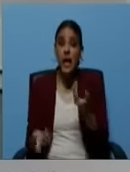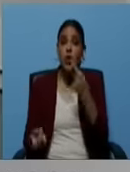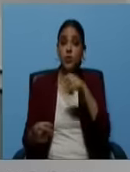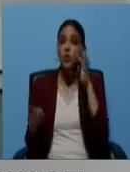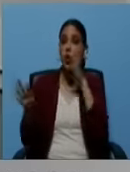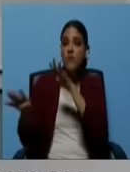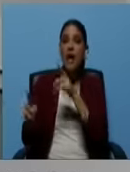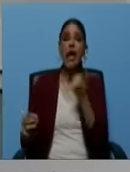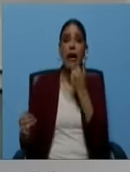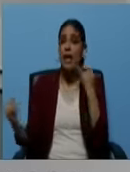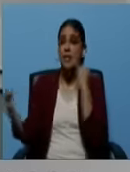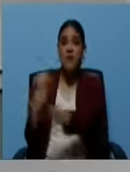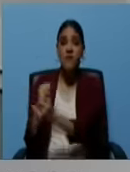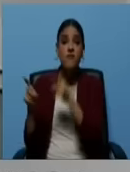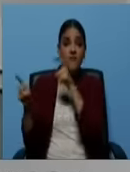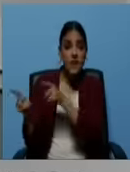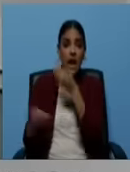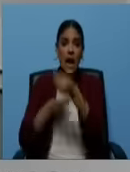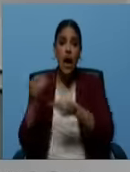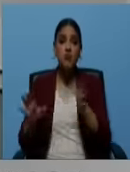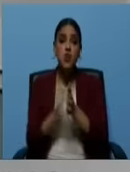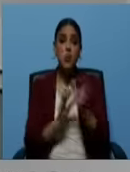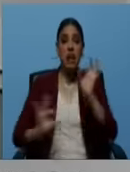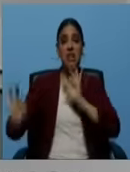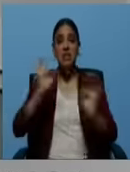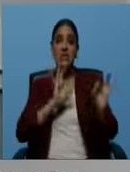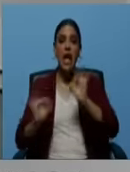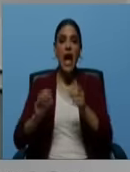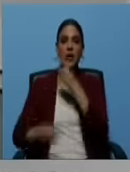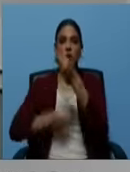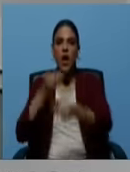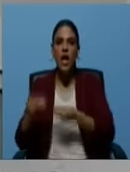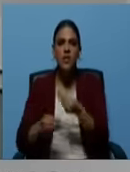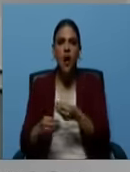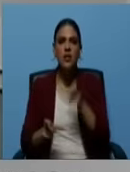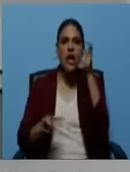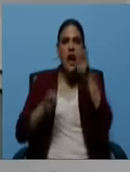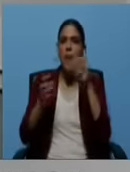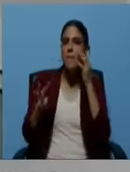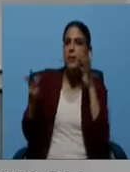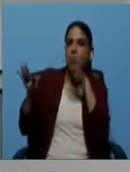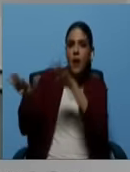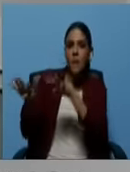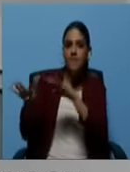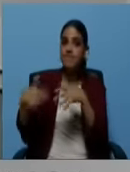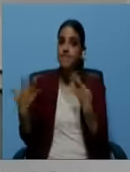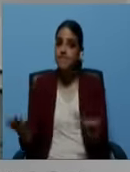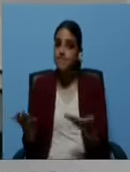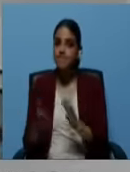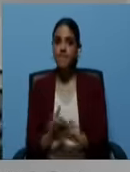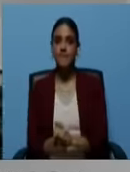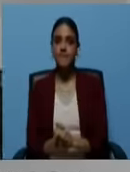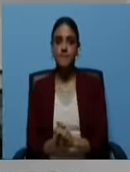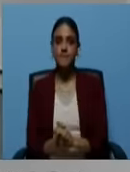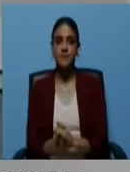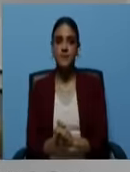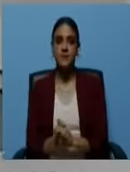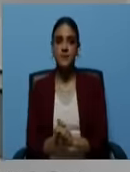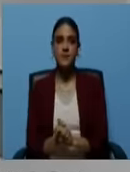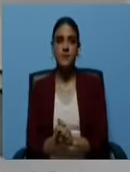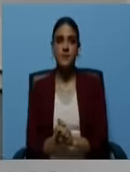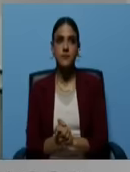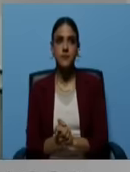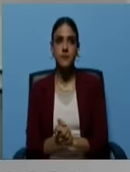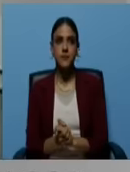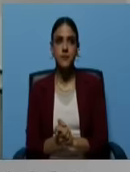ya finales de la obra, que contó con un muy escaso público, no fueron a ver esa obra en los últimos tres